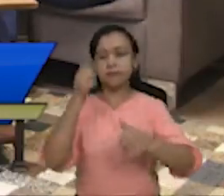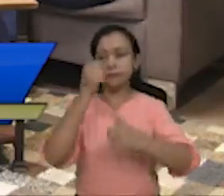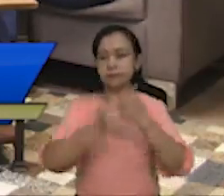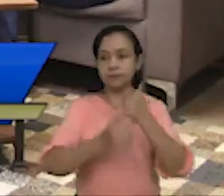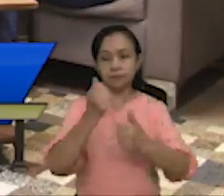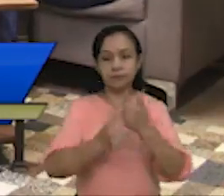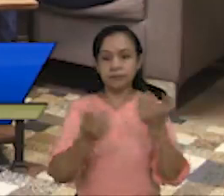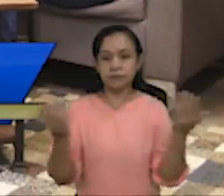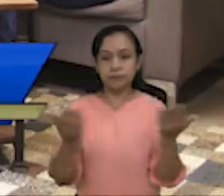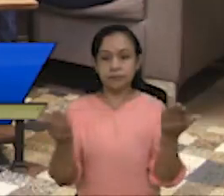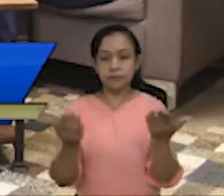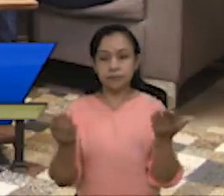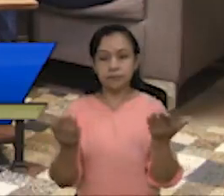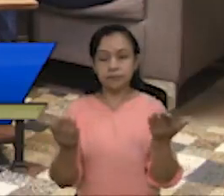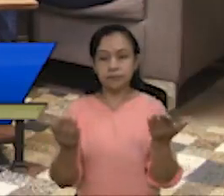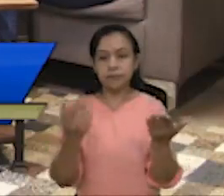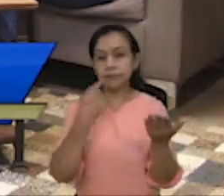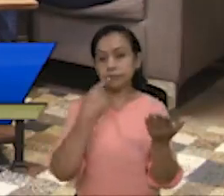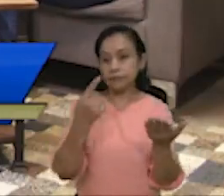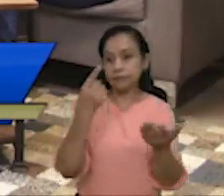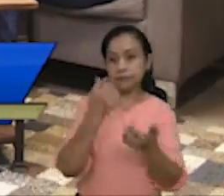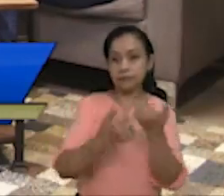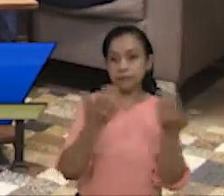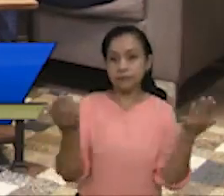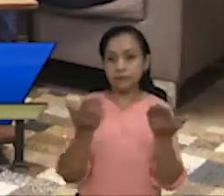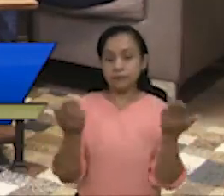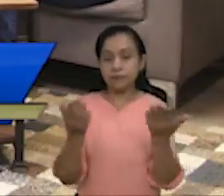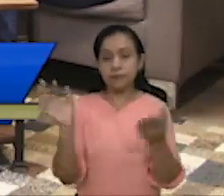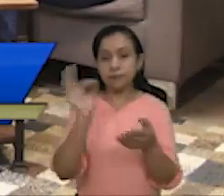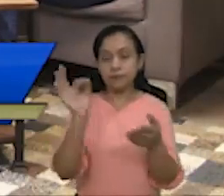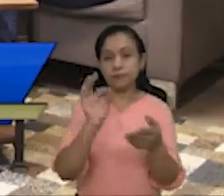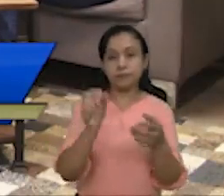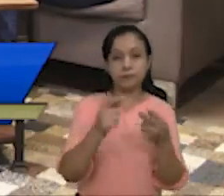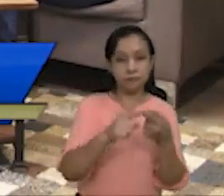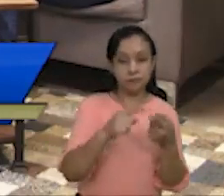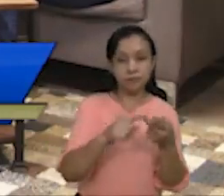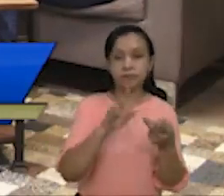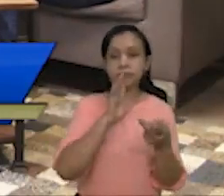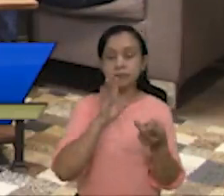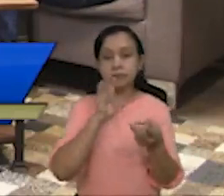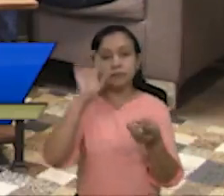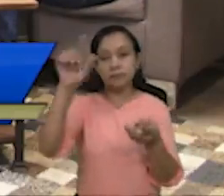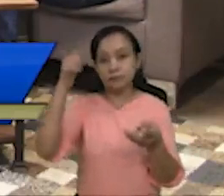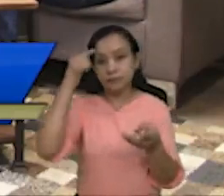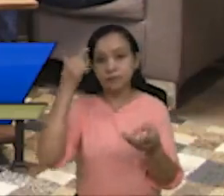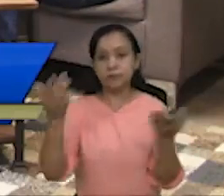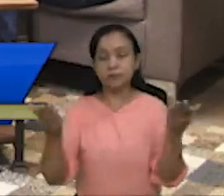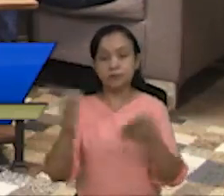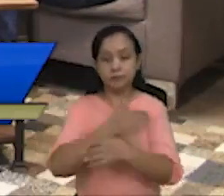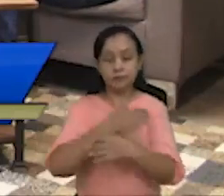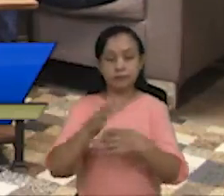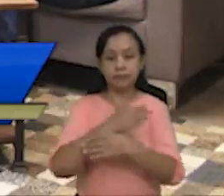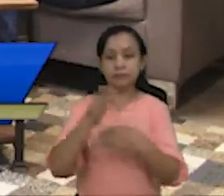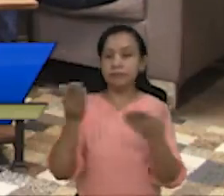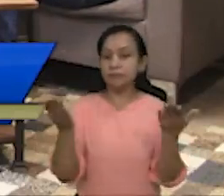problema. No que cuestionés o problematices las estructuras de poder, o cuestionés el gobierno, o cuestionés los diferentes poderes